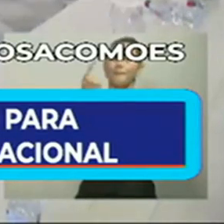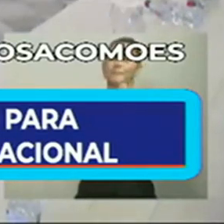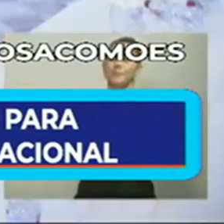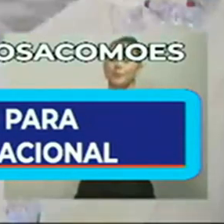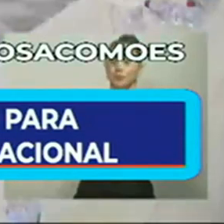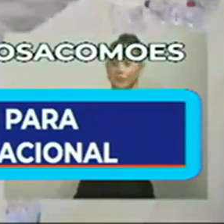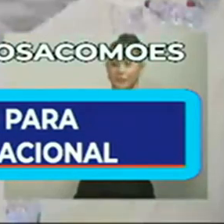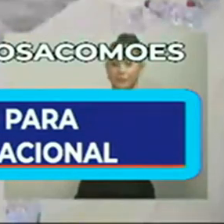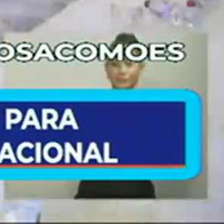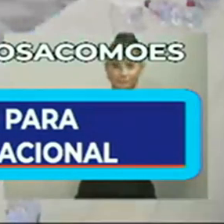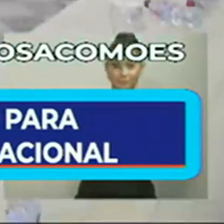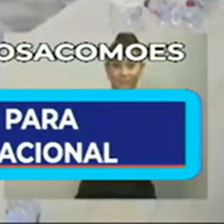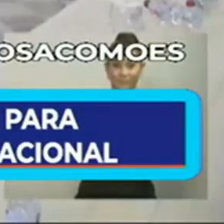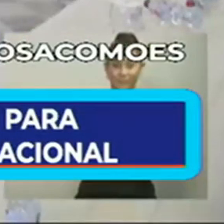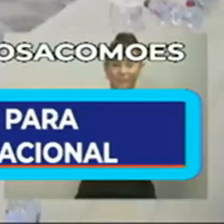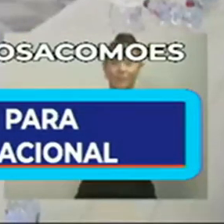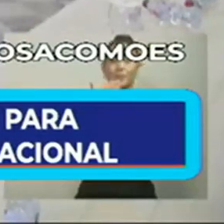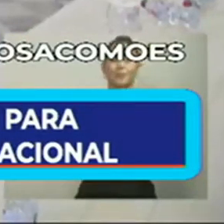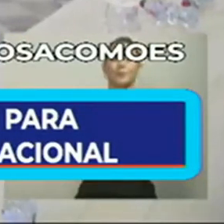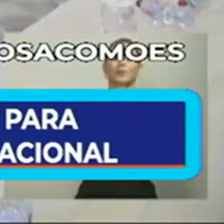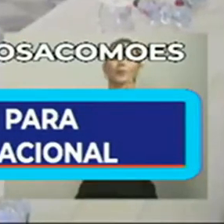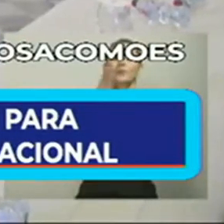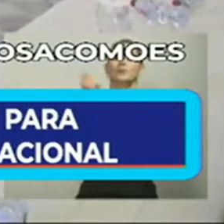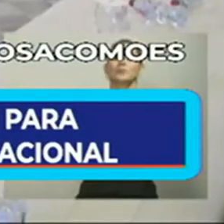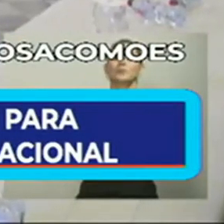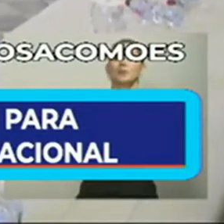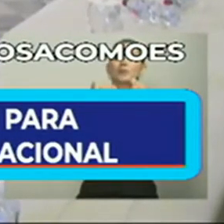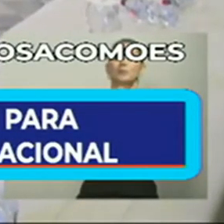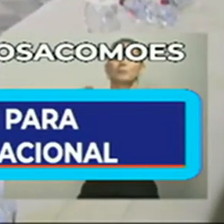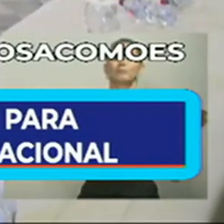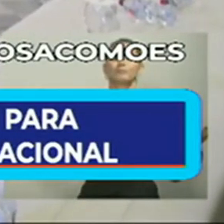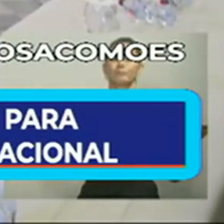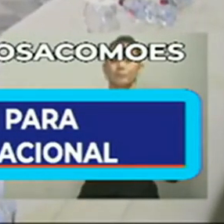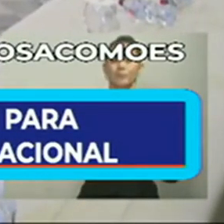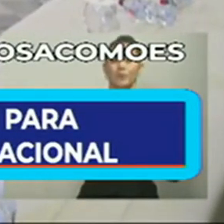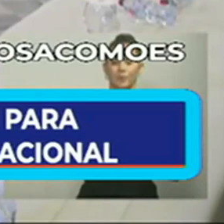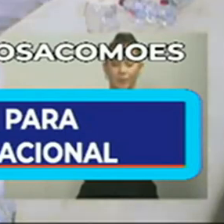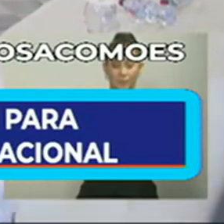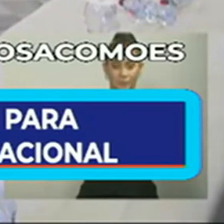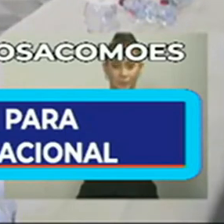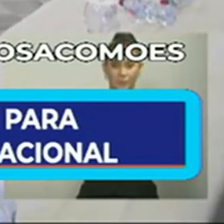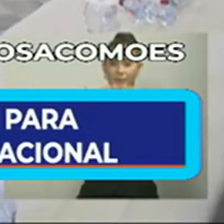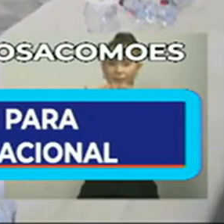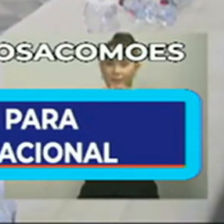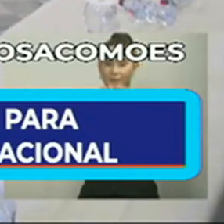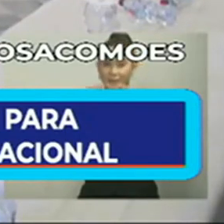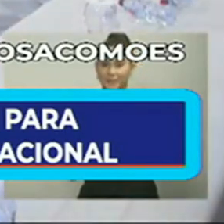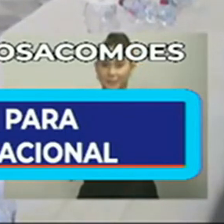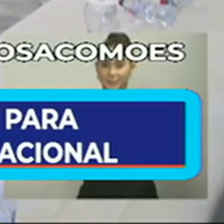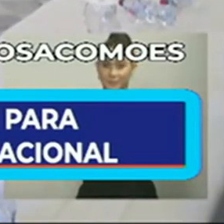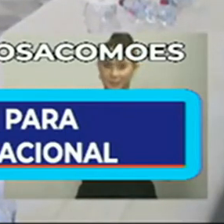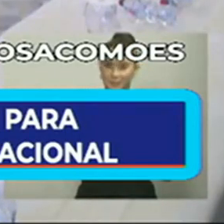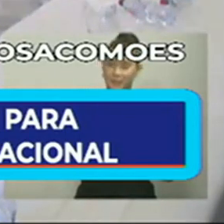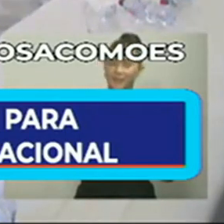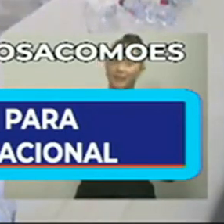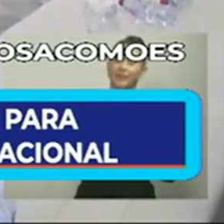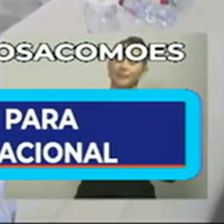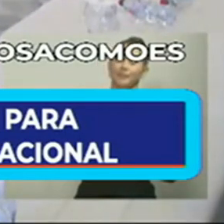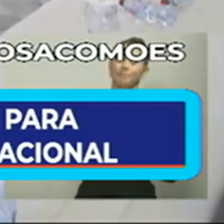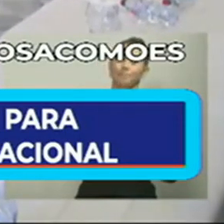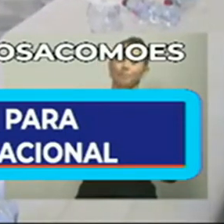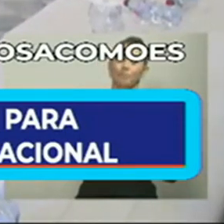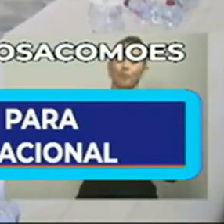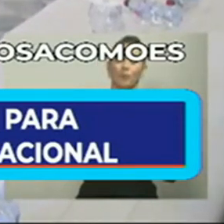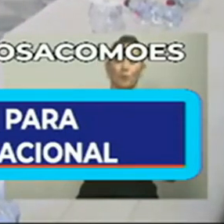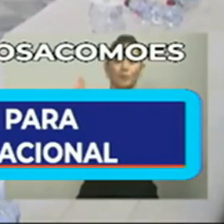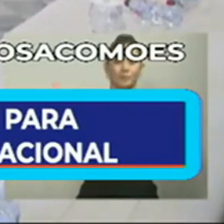pues, una supervisión constante, que tengamos personas que van ahí, que sepan que es a servir que van y no a servirse.